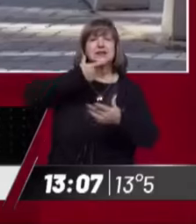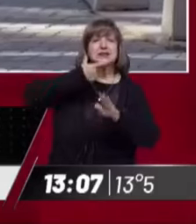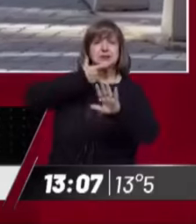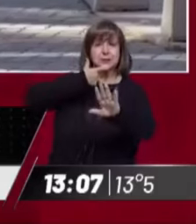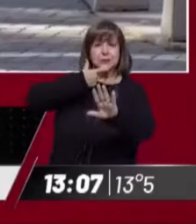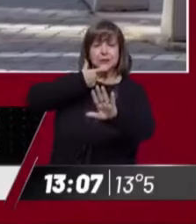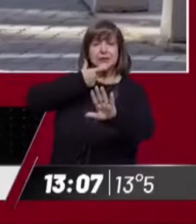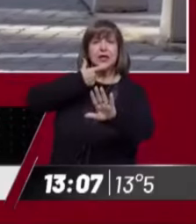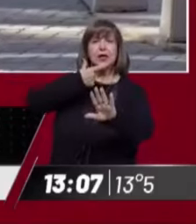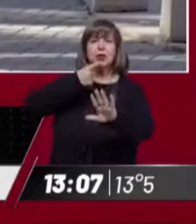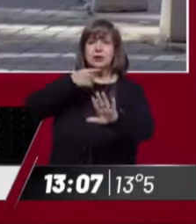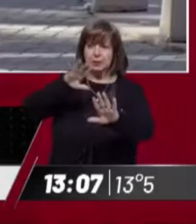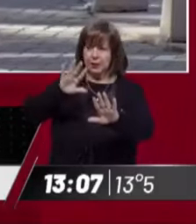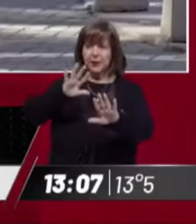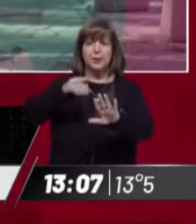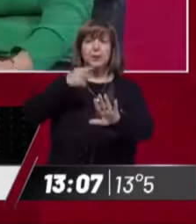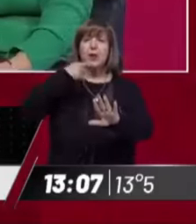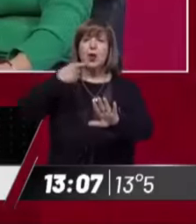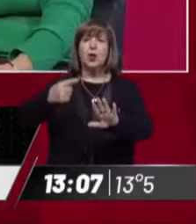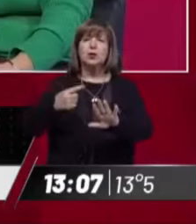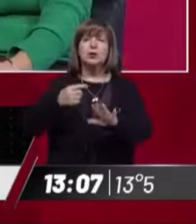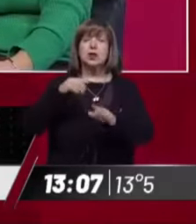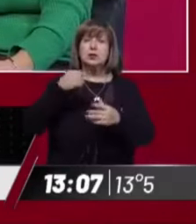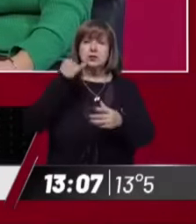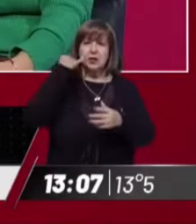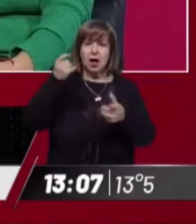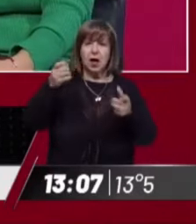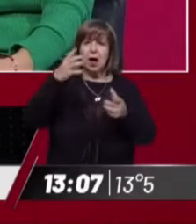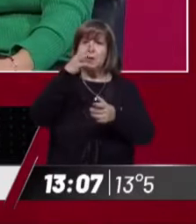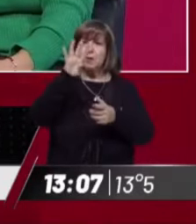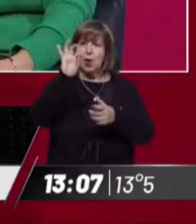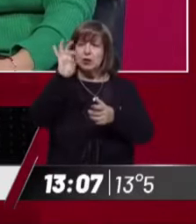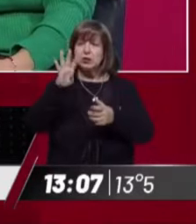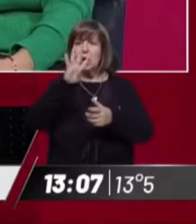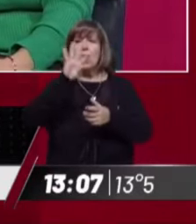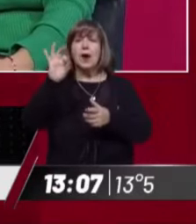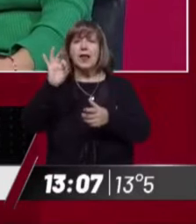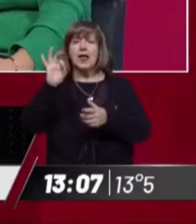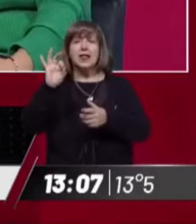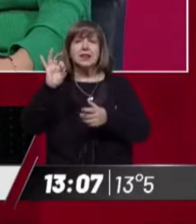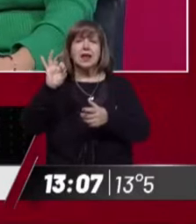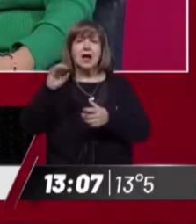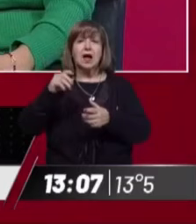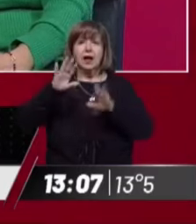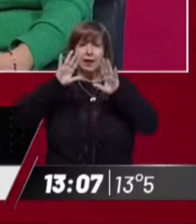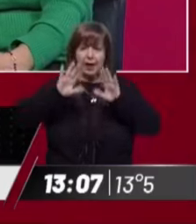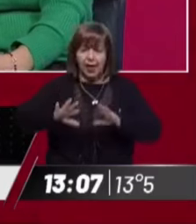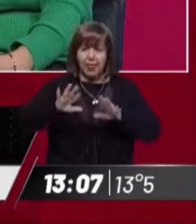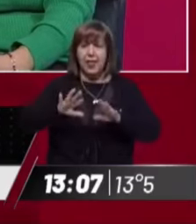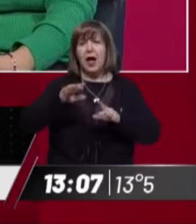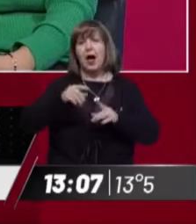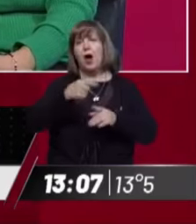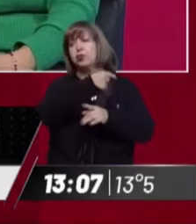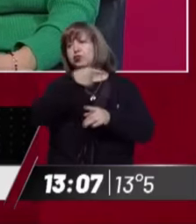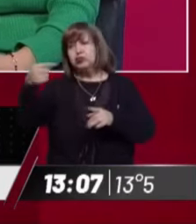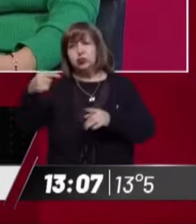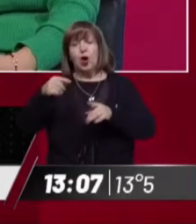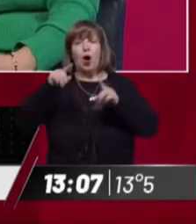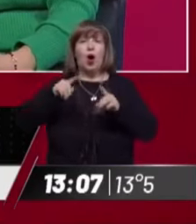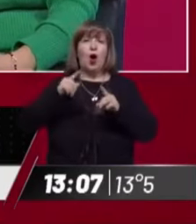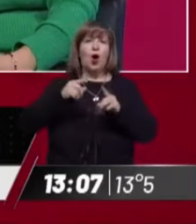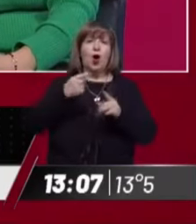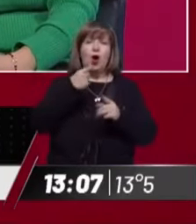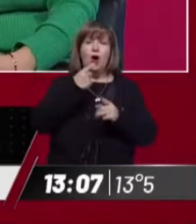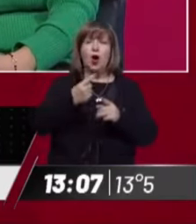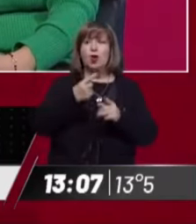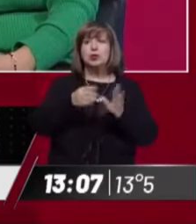que se vaya Becasese, de este 40-45% de la cantidad de gente, ¿cuántos se quedan toda la semana? Me refiero, ¿han hecho